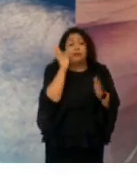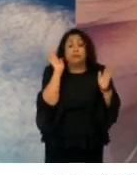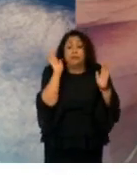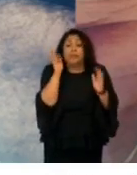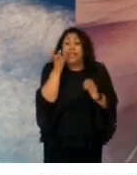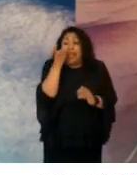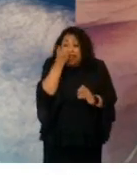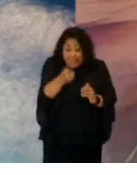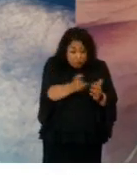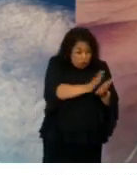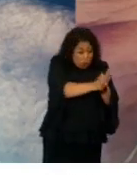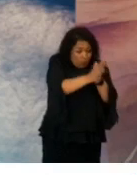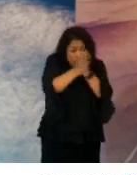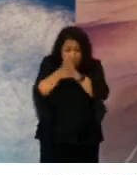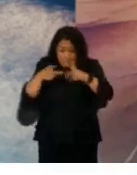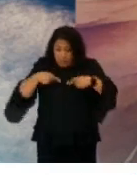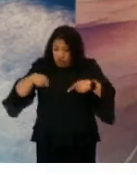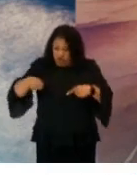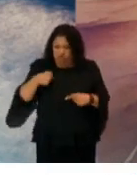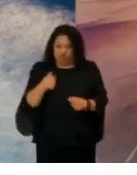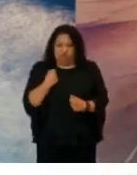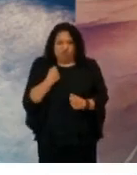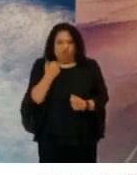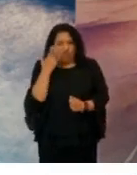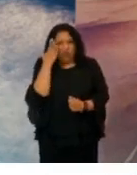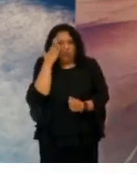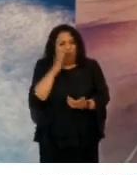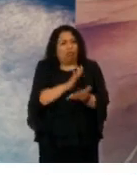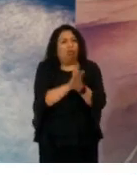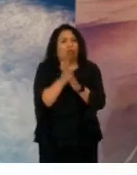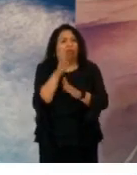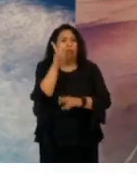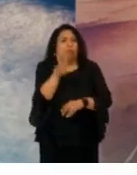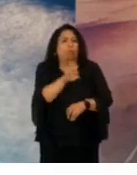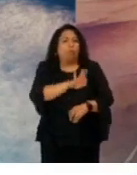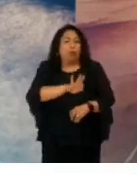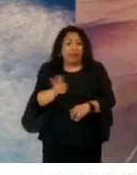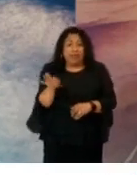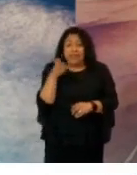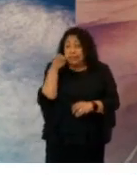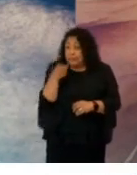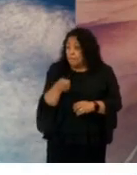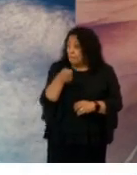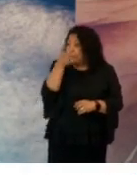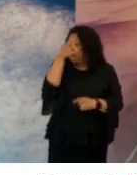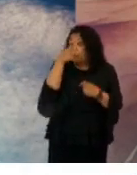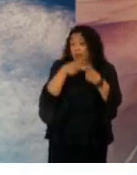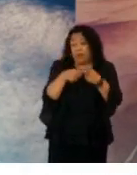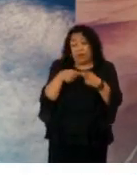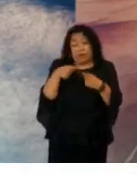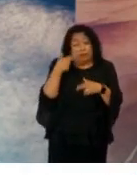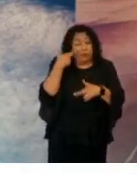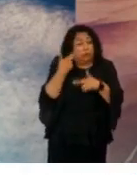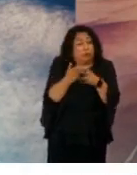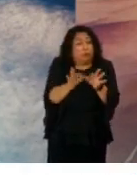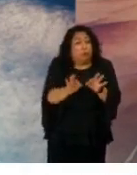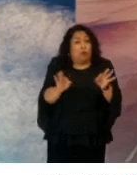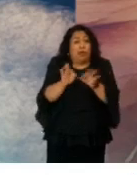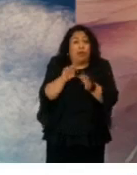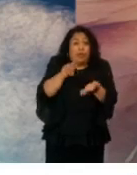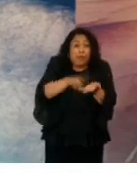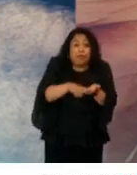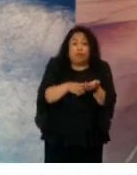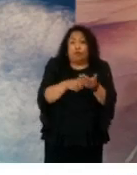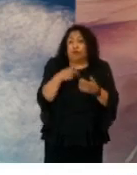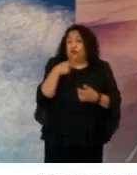así, convirtiendo a la gente en actores, podemos transformar la realidad. Y esa es la primera, para mí, la gran tarea de las entidades